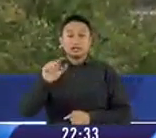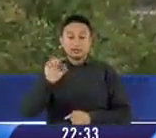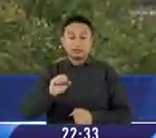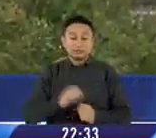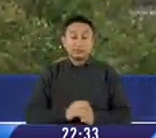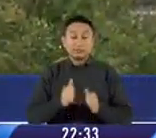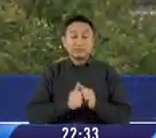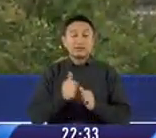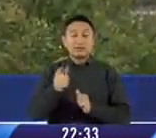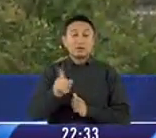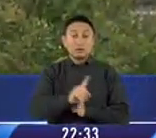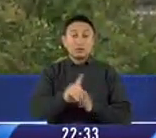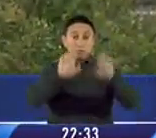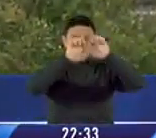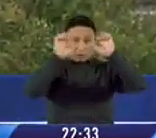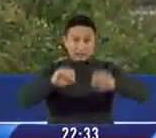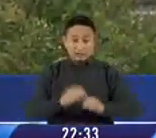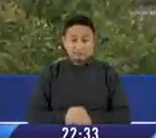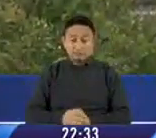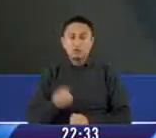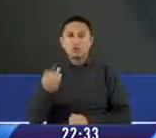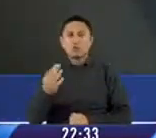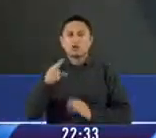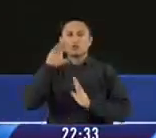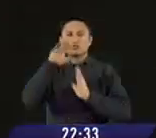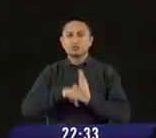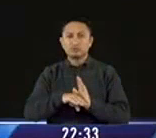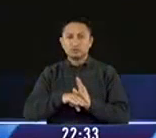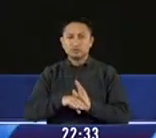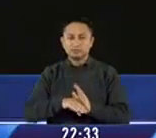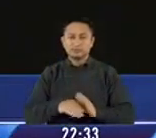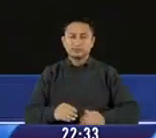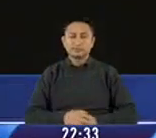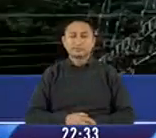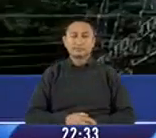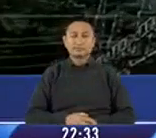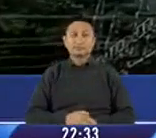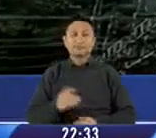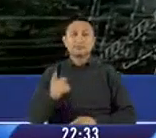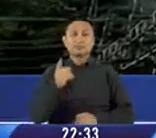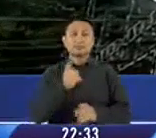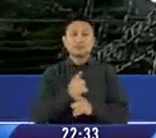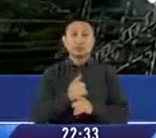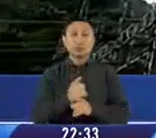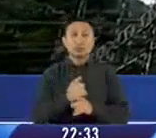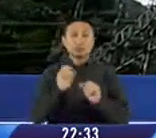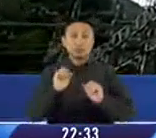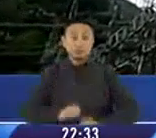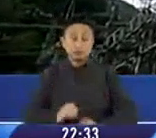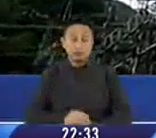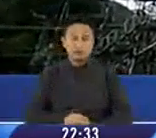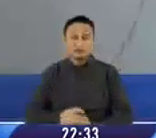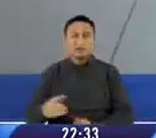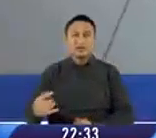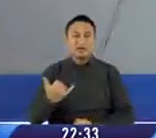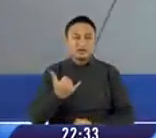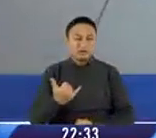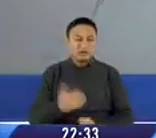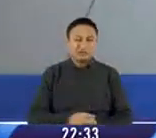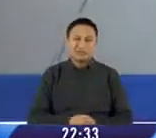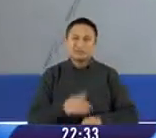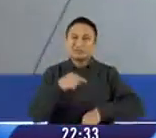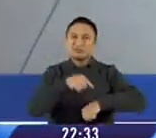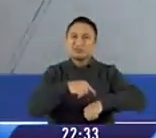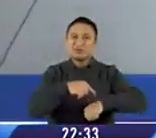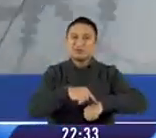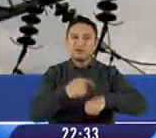empresa eléctrica del país cuánta energía deben ahorrar por día. Es por esta razón que podría resultar incómodo conocer los cortes de luz